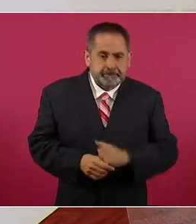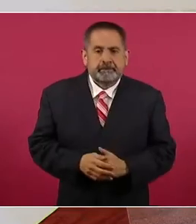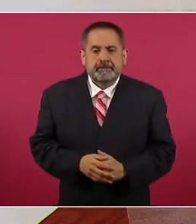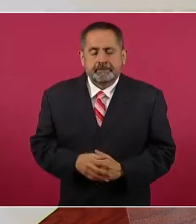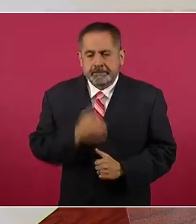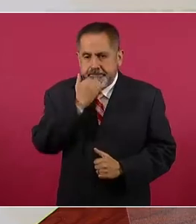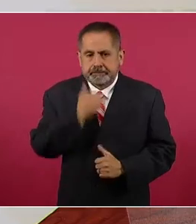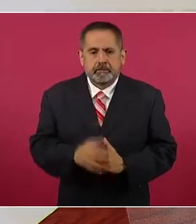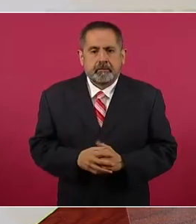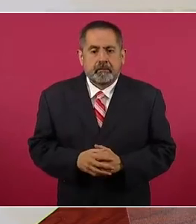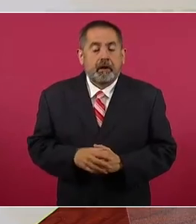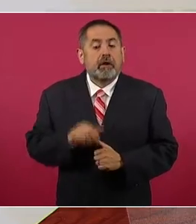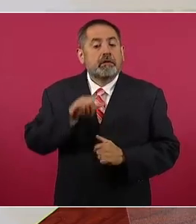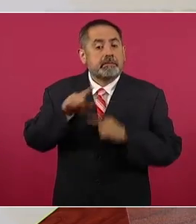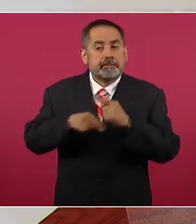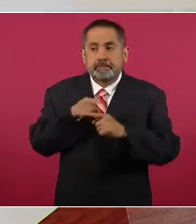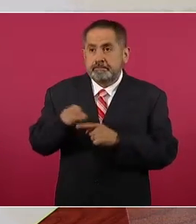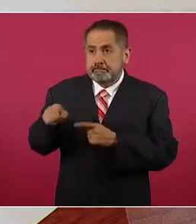Y luego ganó